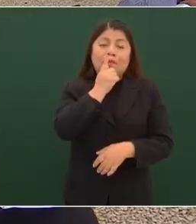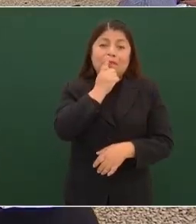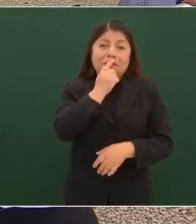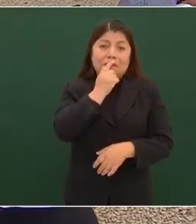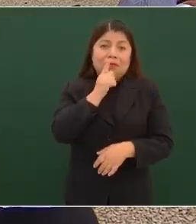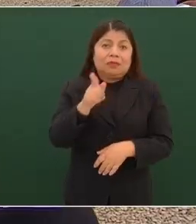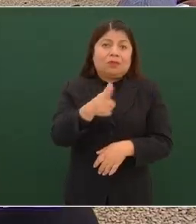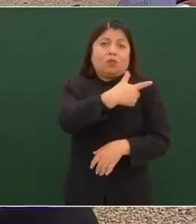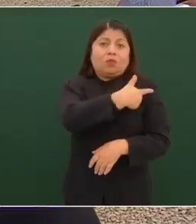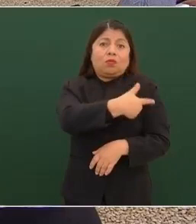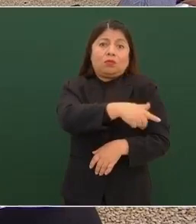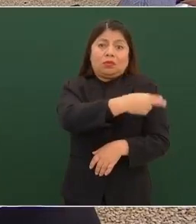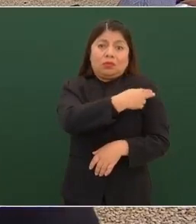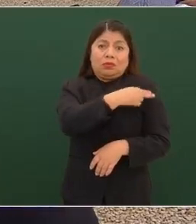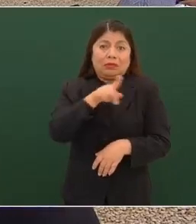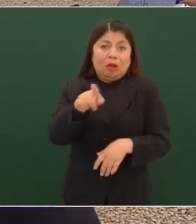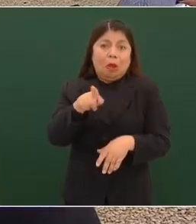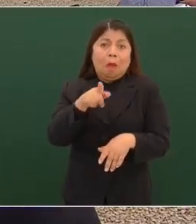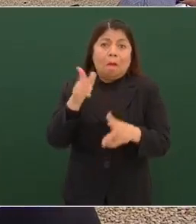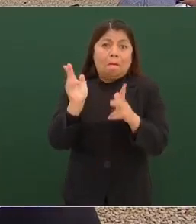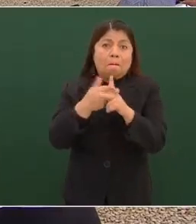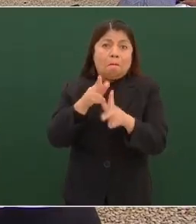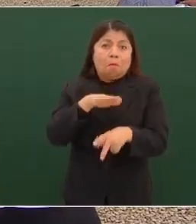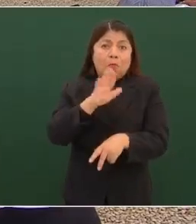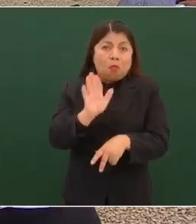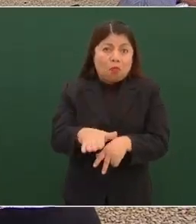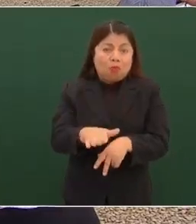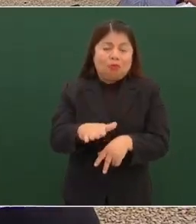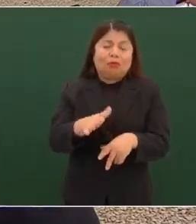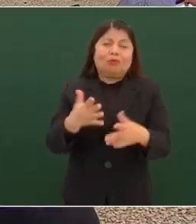las dos